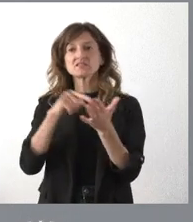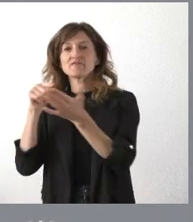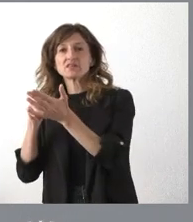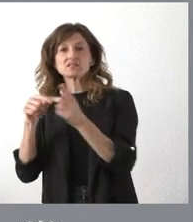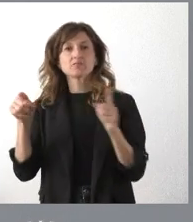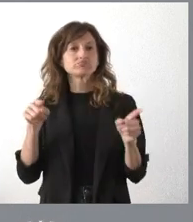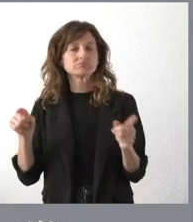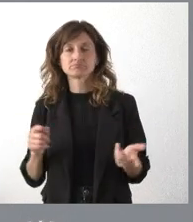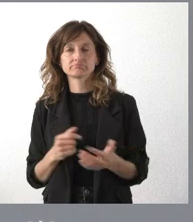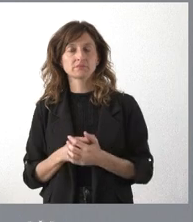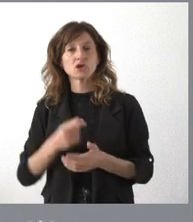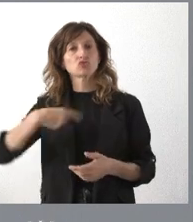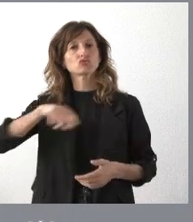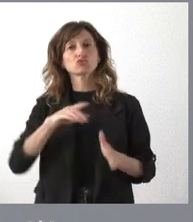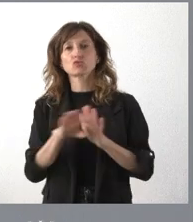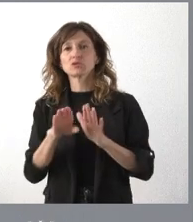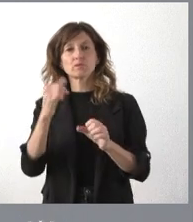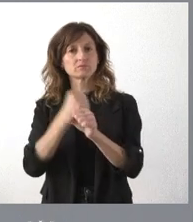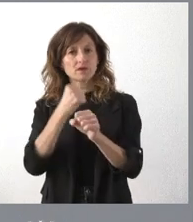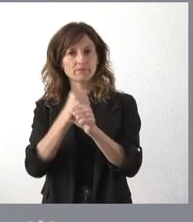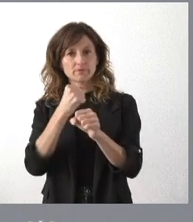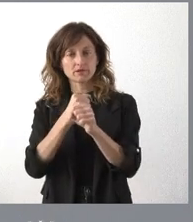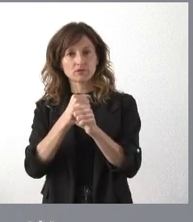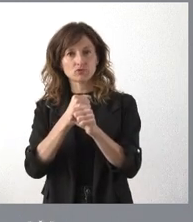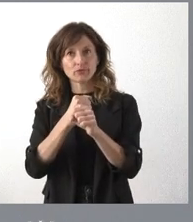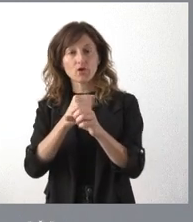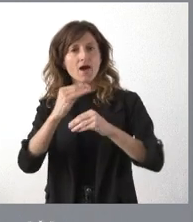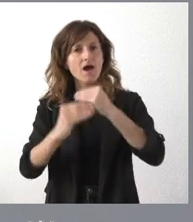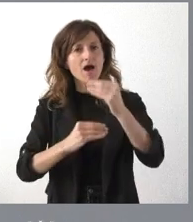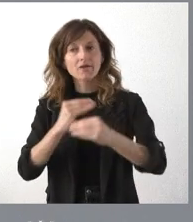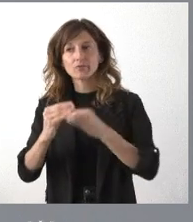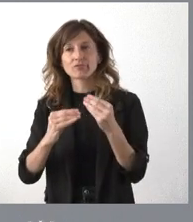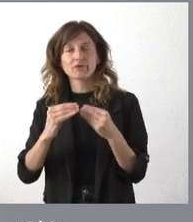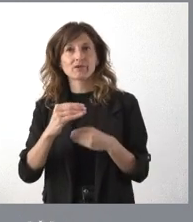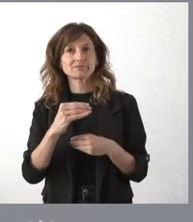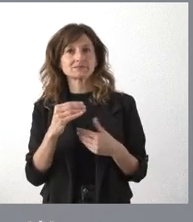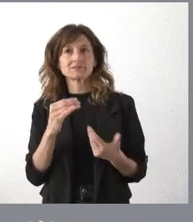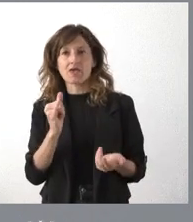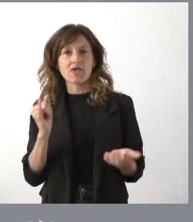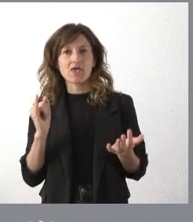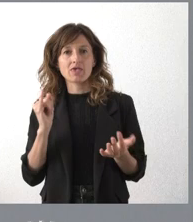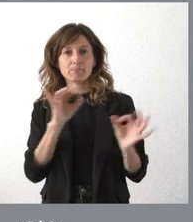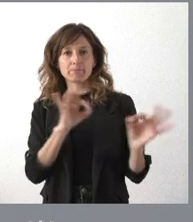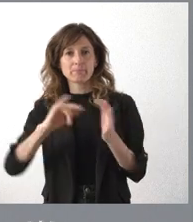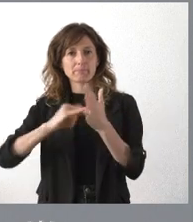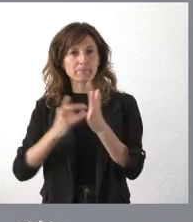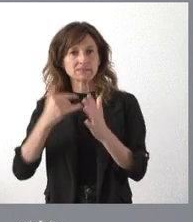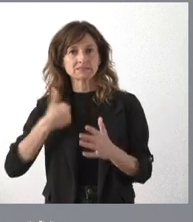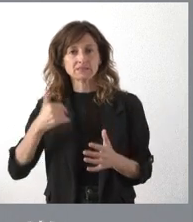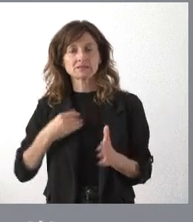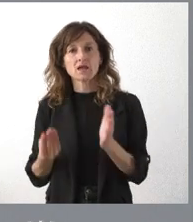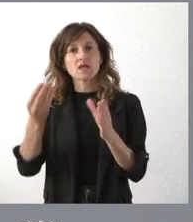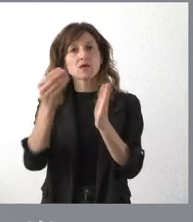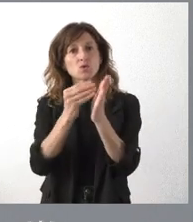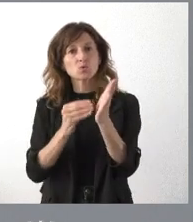y por tanto nosotros seguimos trabajando claramente en las actuaciones que tenemos previstas y que están incluidas